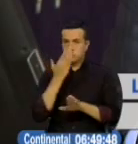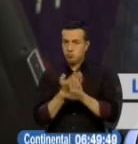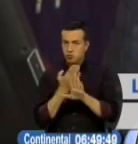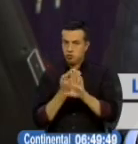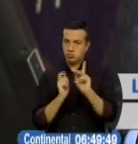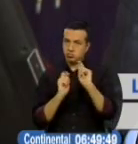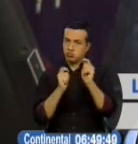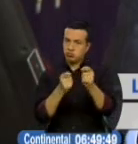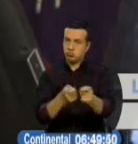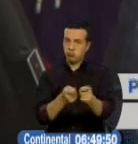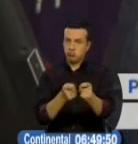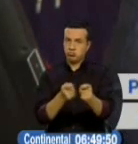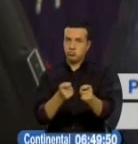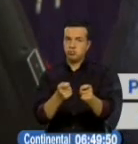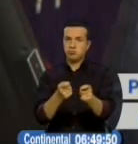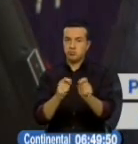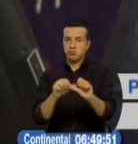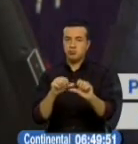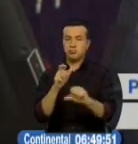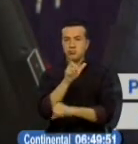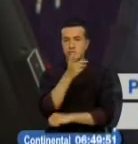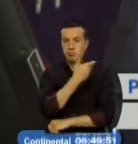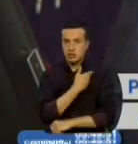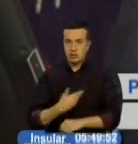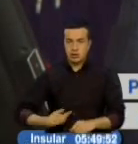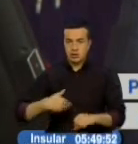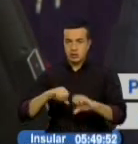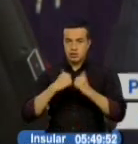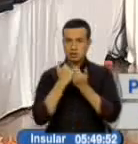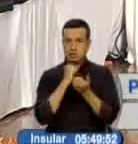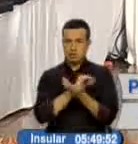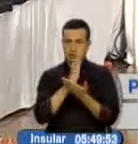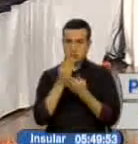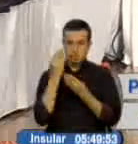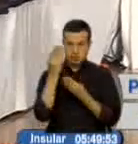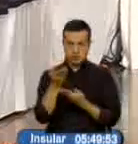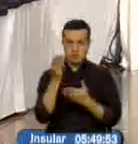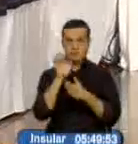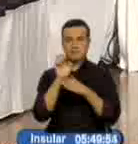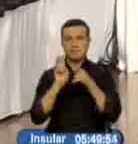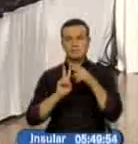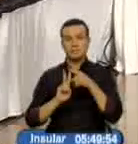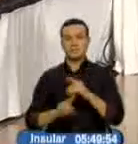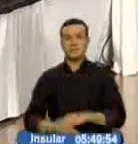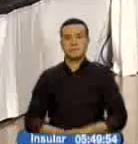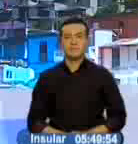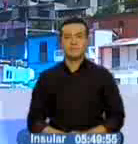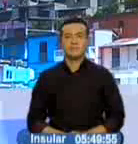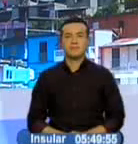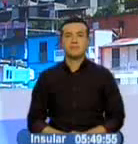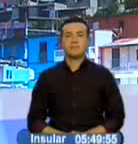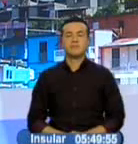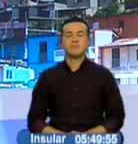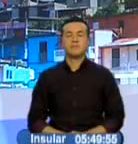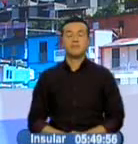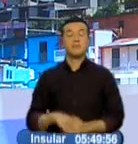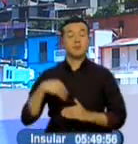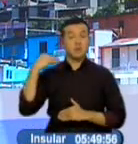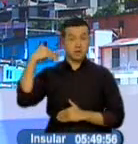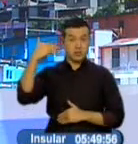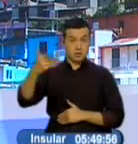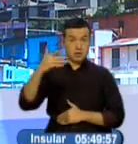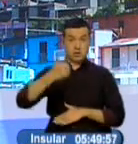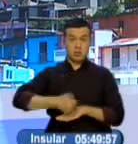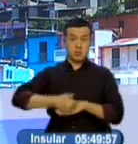días al señor presidente de la Asamblea Nacional. Carlos Flores, Ecuador TV. En las próximas semanas,